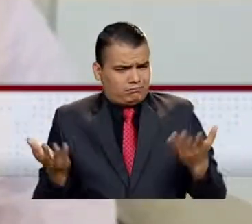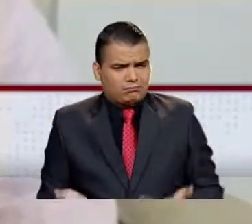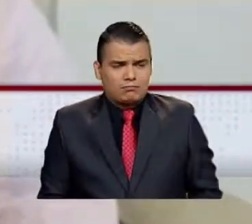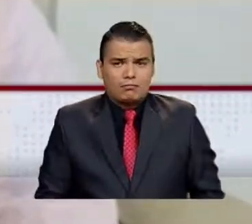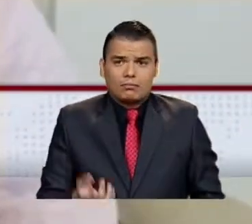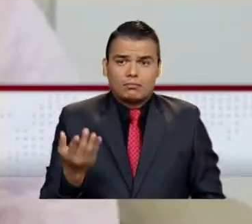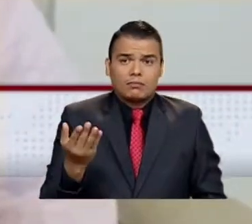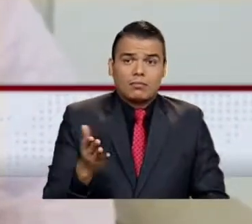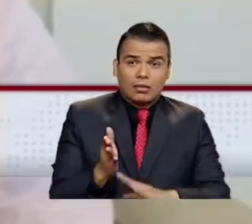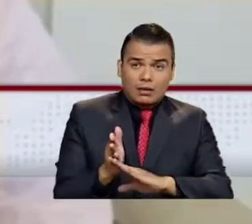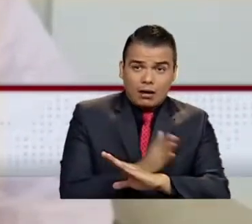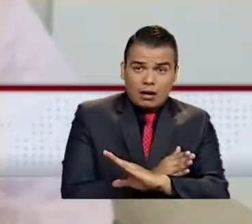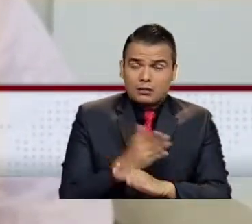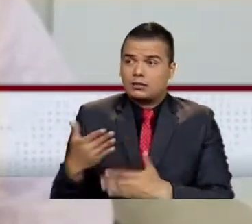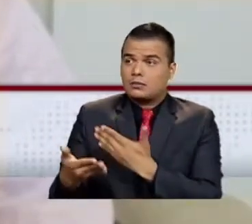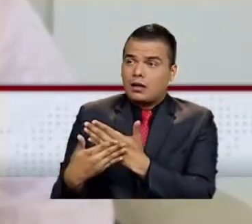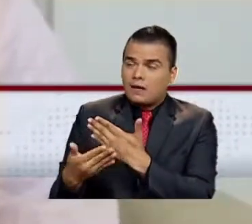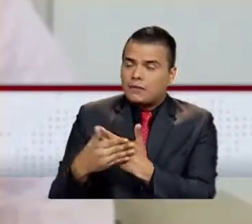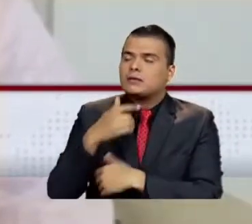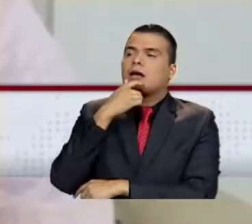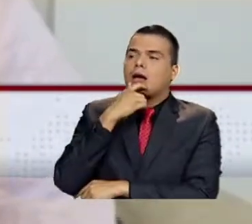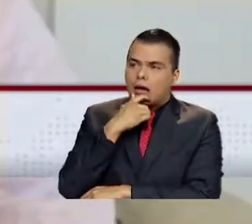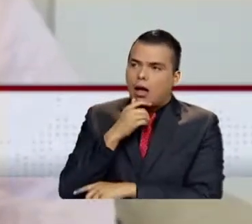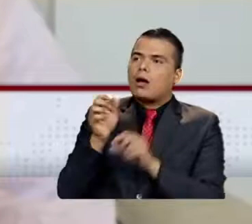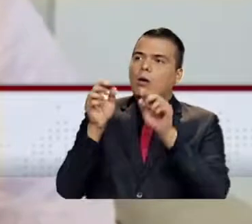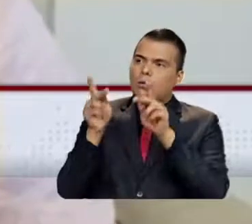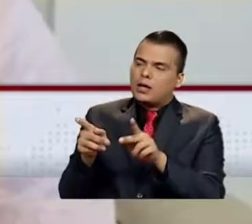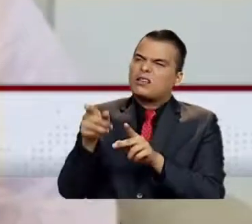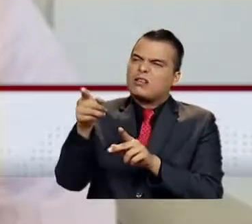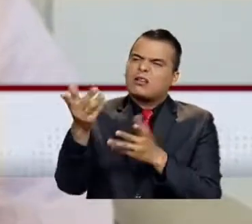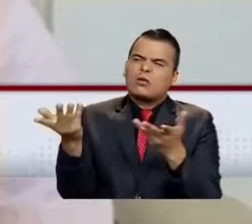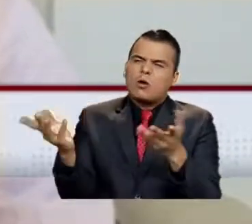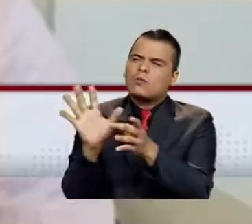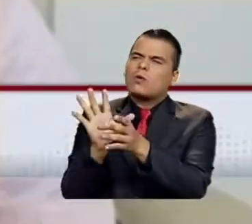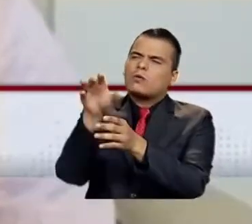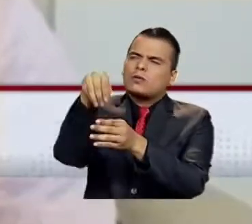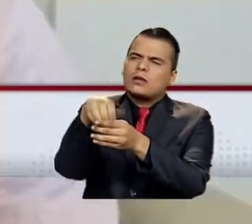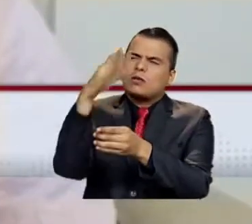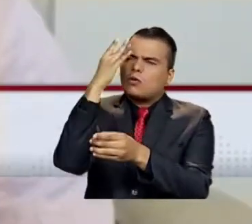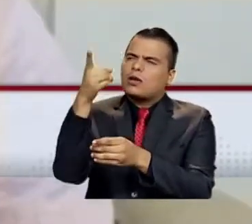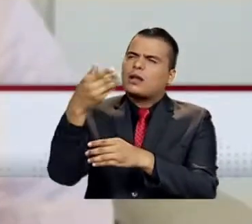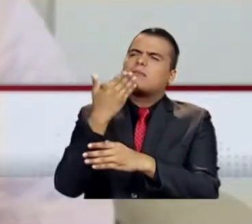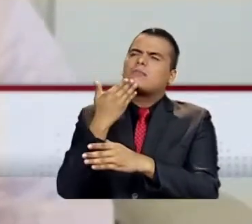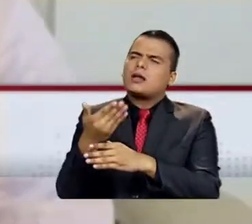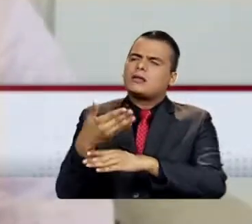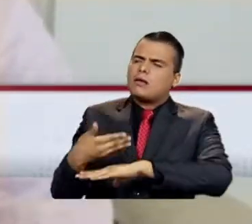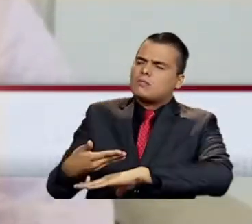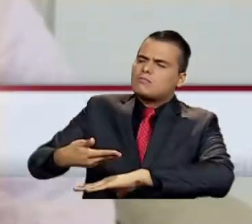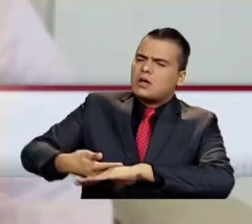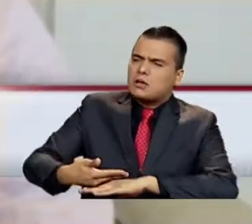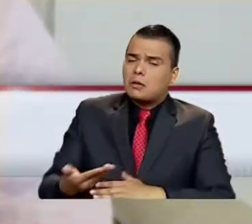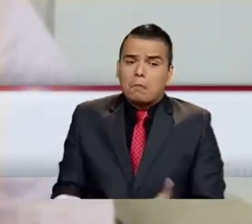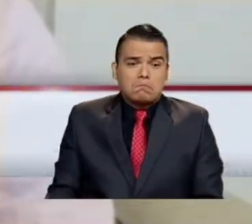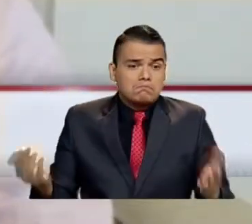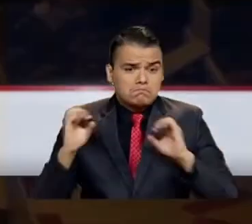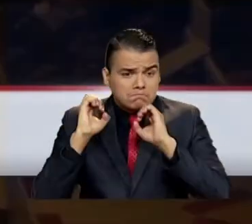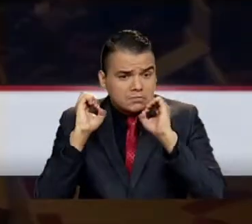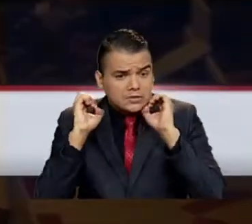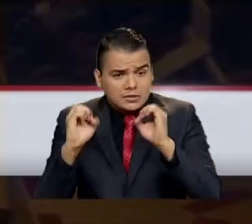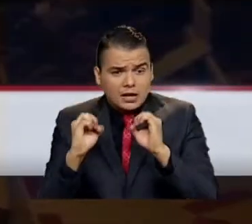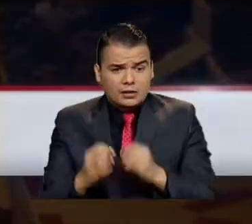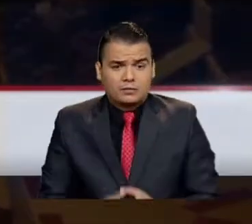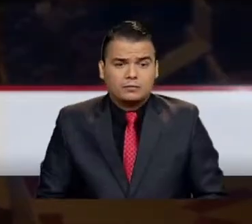de comunicación para uno enterarse de qué tipo de requerimientos o de necesidades quieren los indígenas que se le aclaren